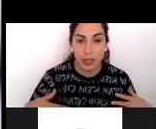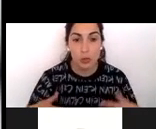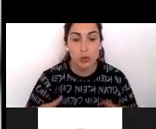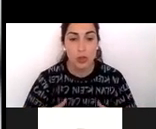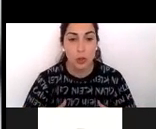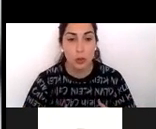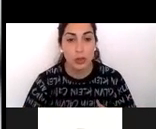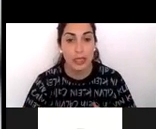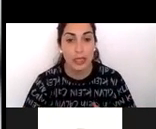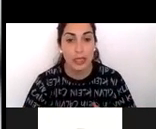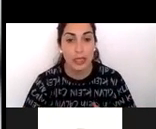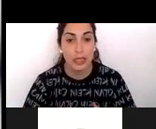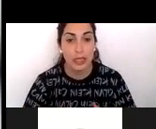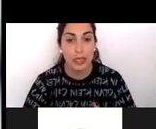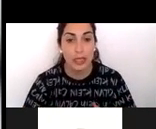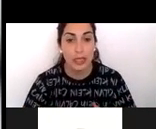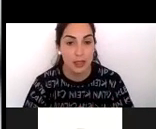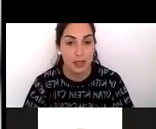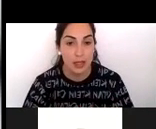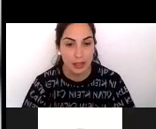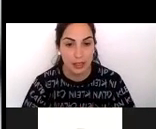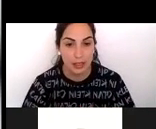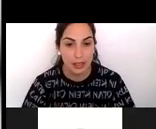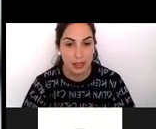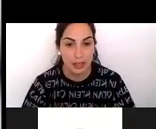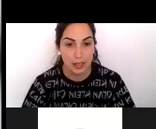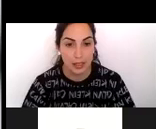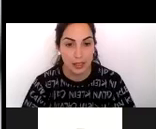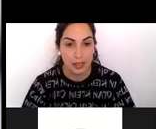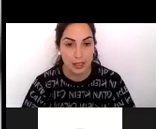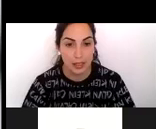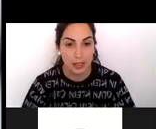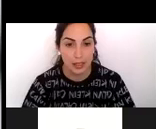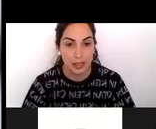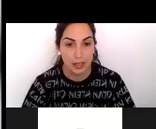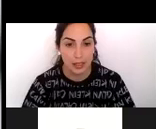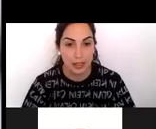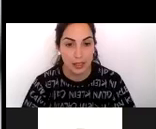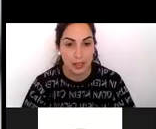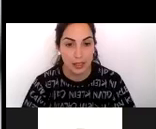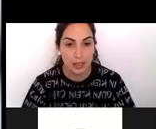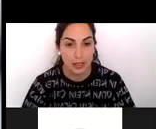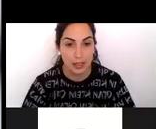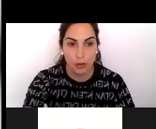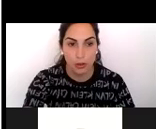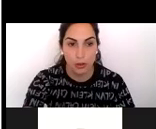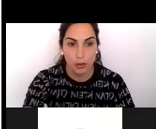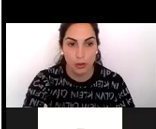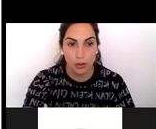¿Qué recursos utiliza la prensa digital, en este caso, para entregarnos una información?